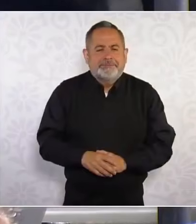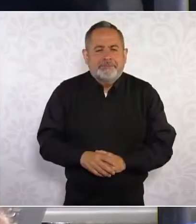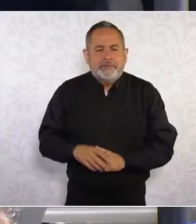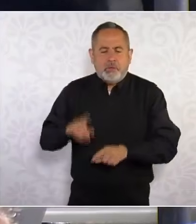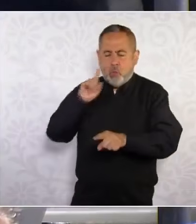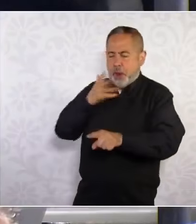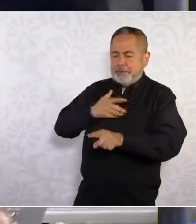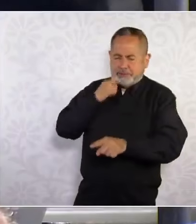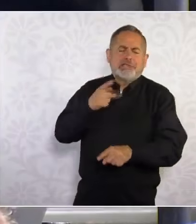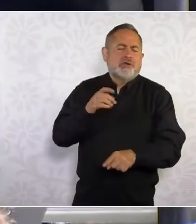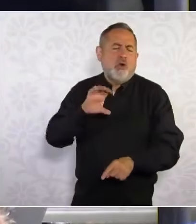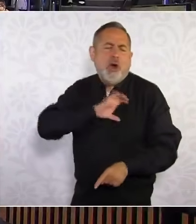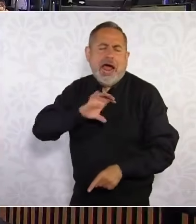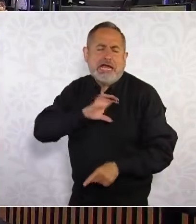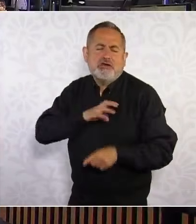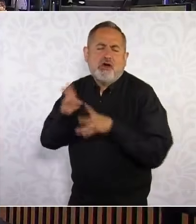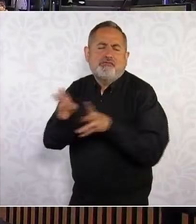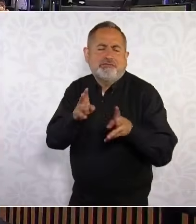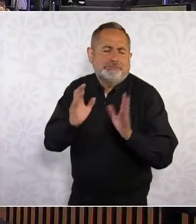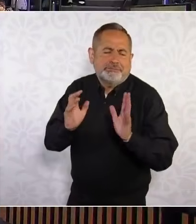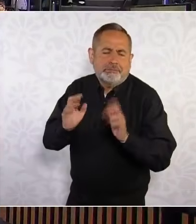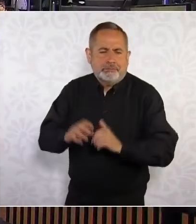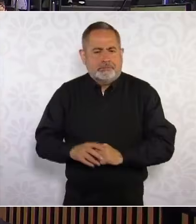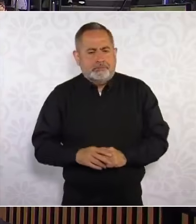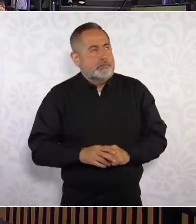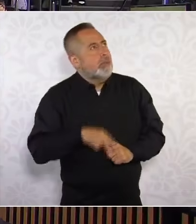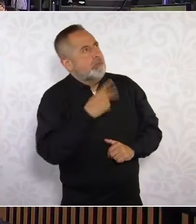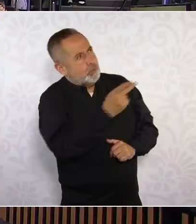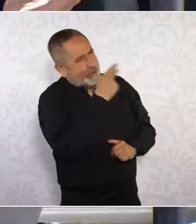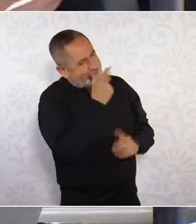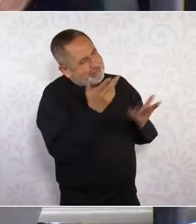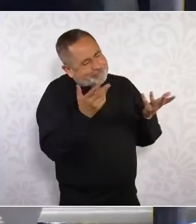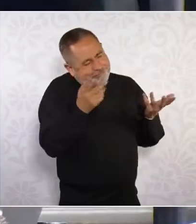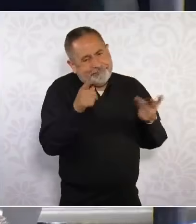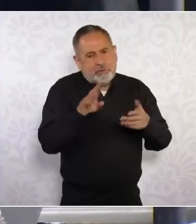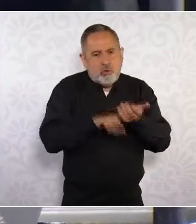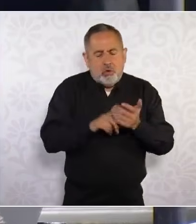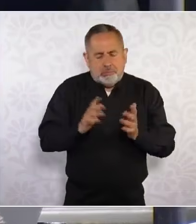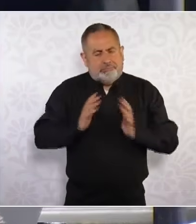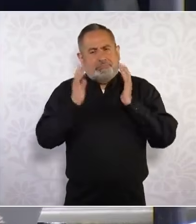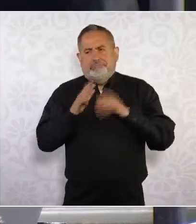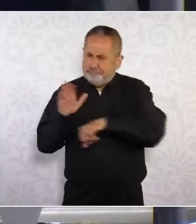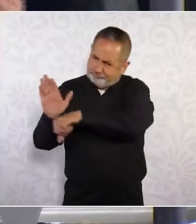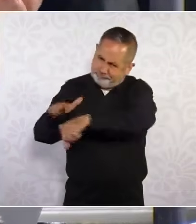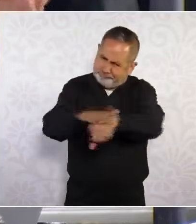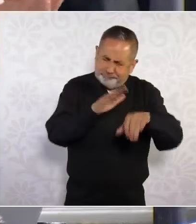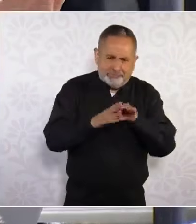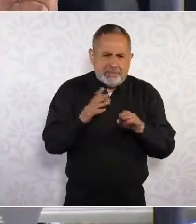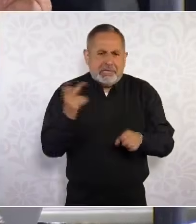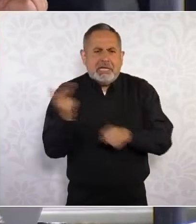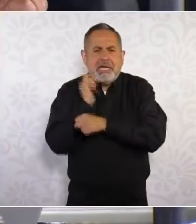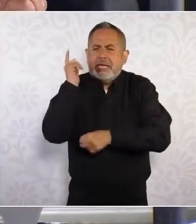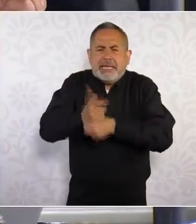caluroso. Conocer el contexto que tocó finalmente y que pues llamó a la atención a los legisladores. ¿Qué vivió